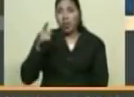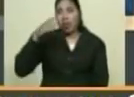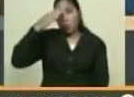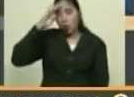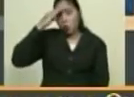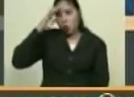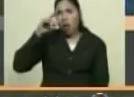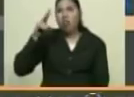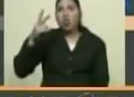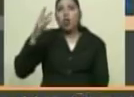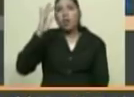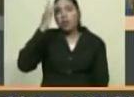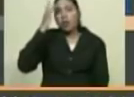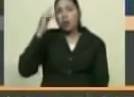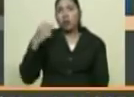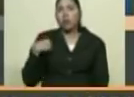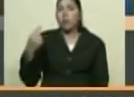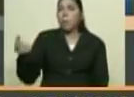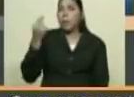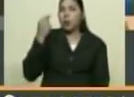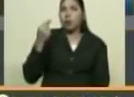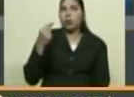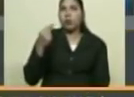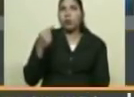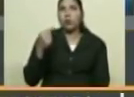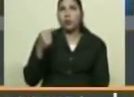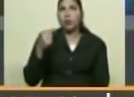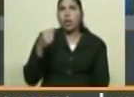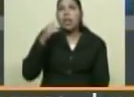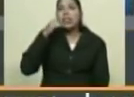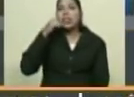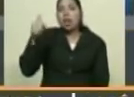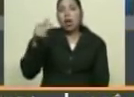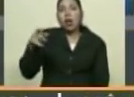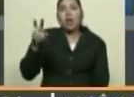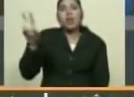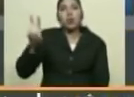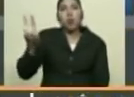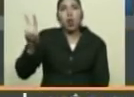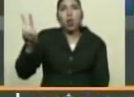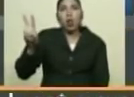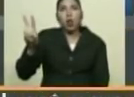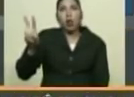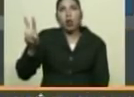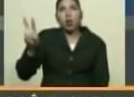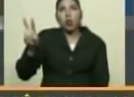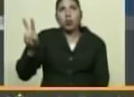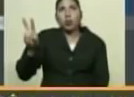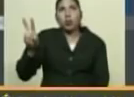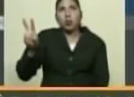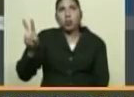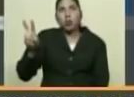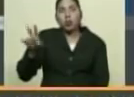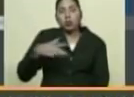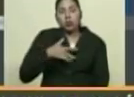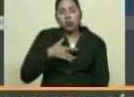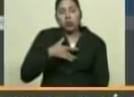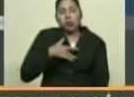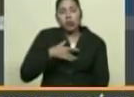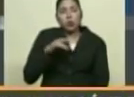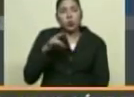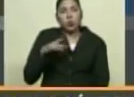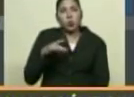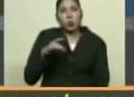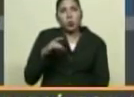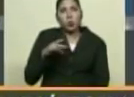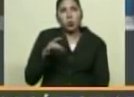Y se vino para acá y aquí estuvo 3 años. 3 años, con su amor absoluto por